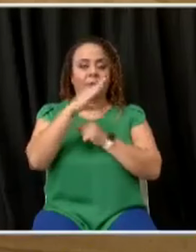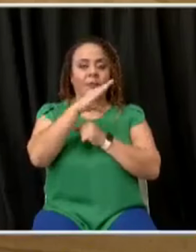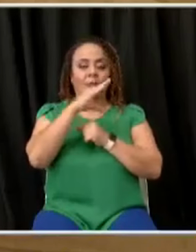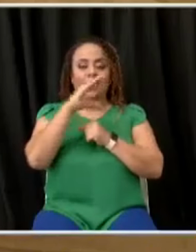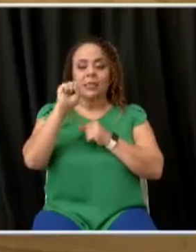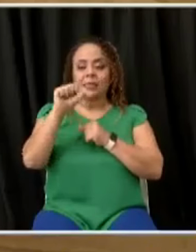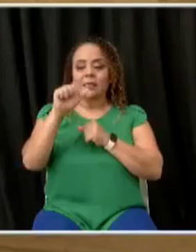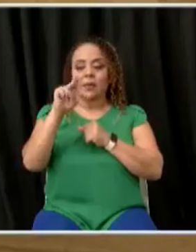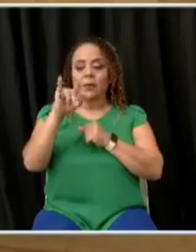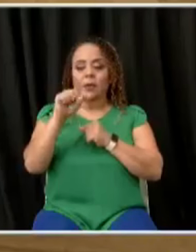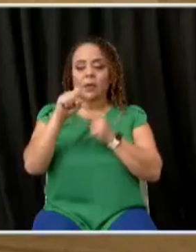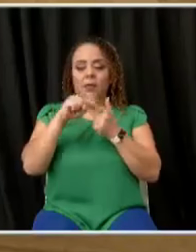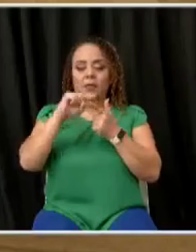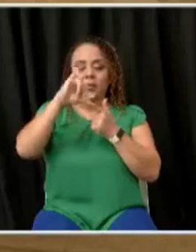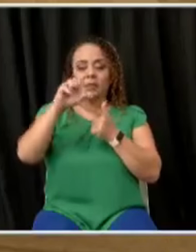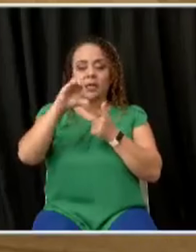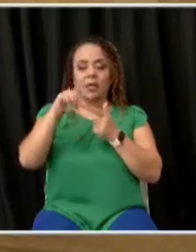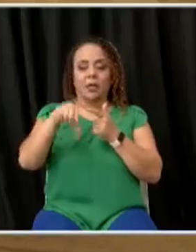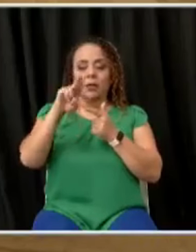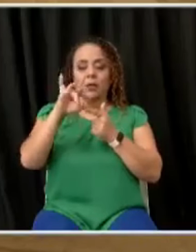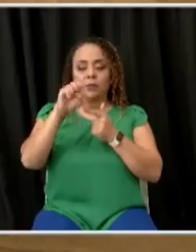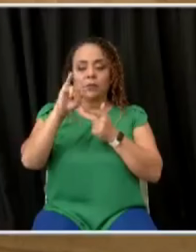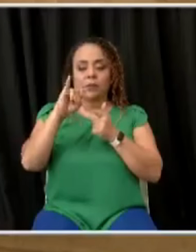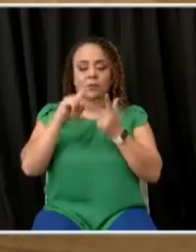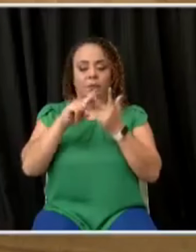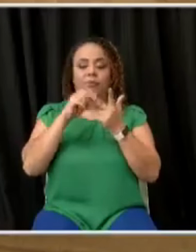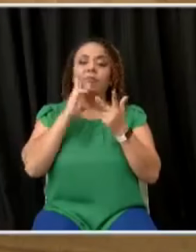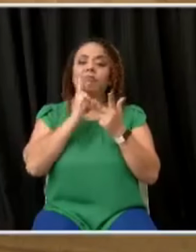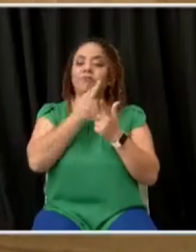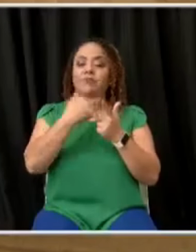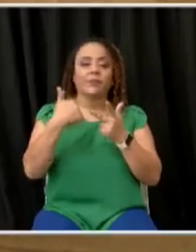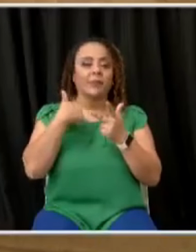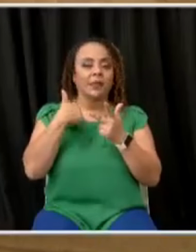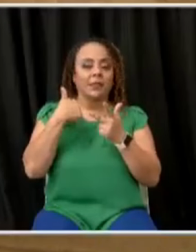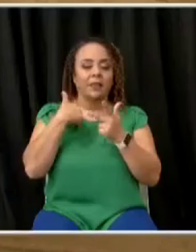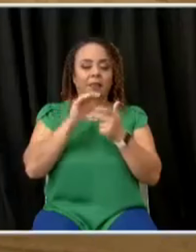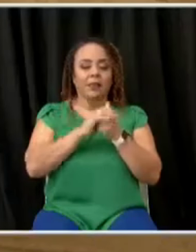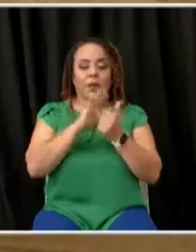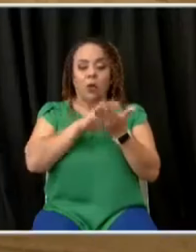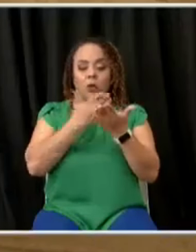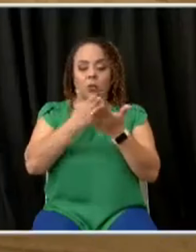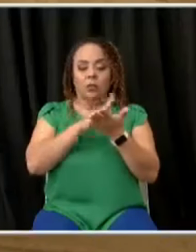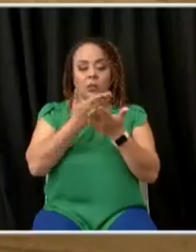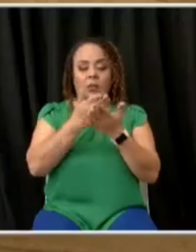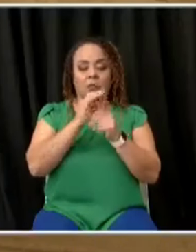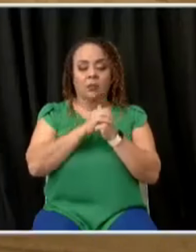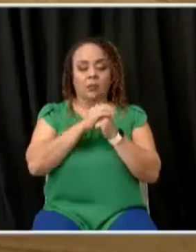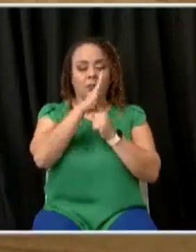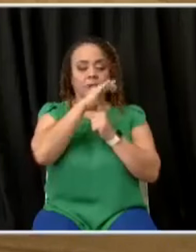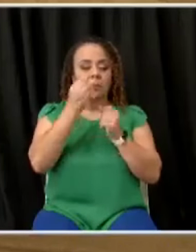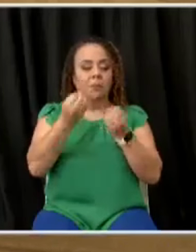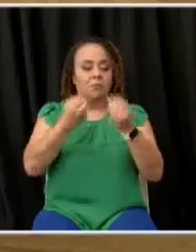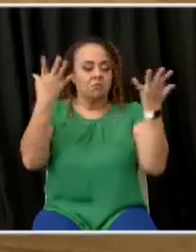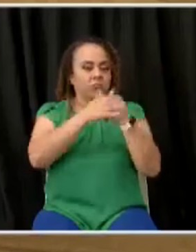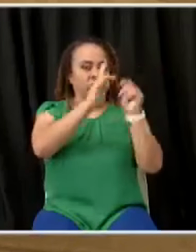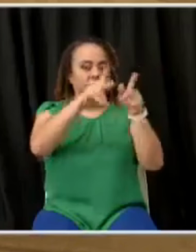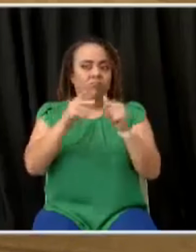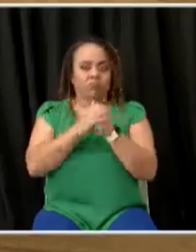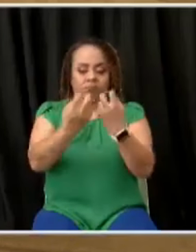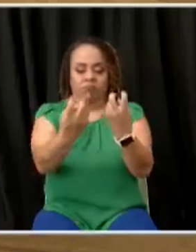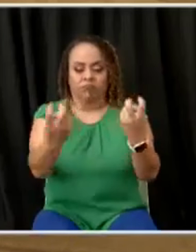saunas, jacuzzis, restaurantes donde tienen cocinas varias cocinas y muchísima gente,